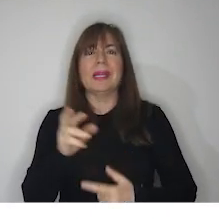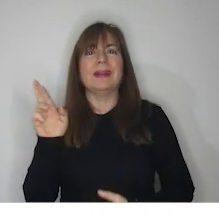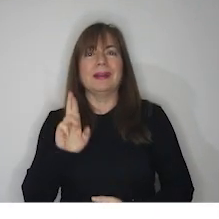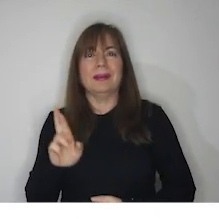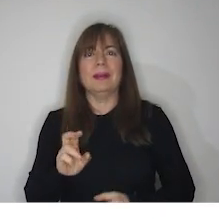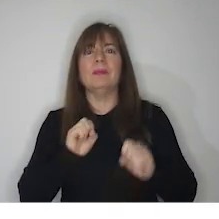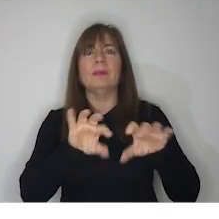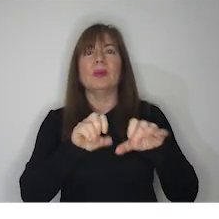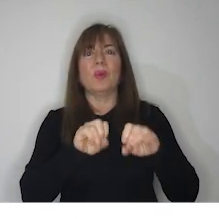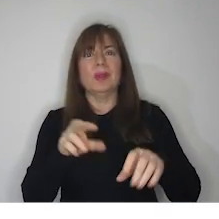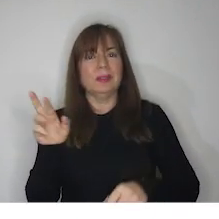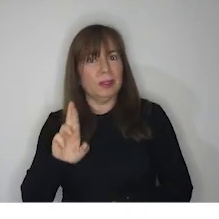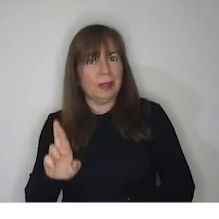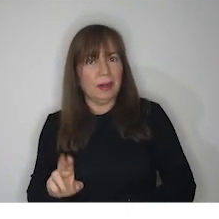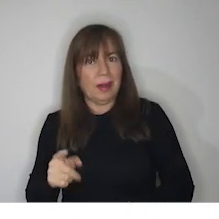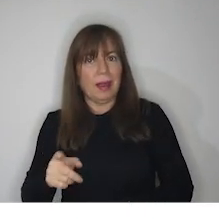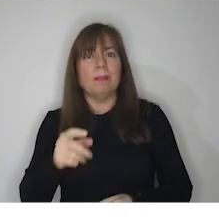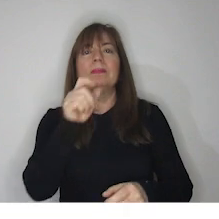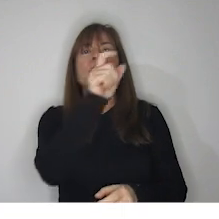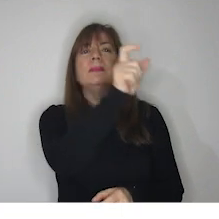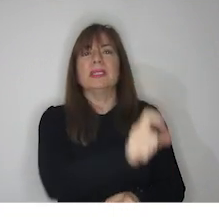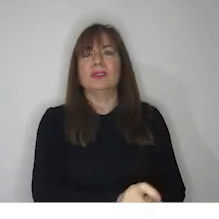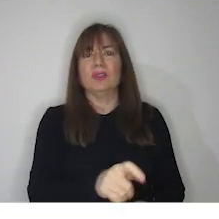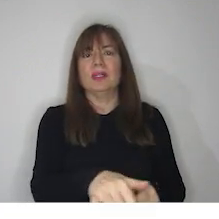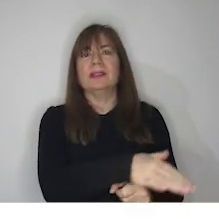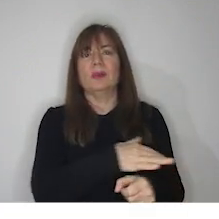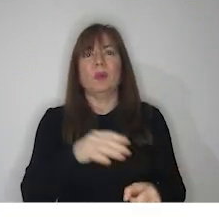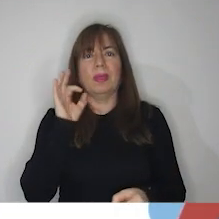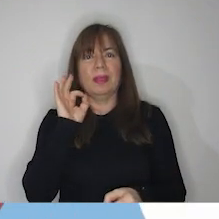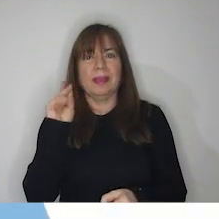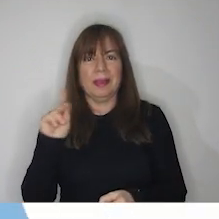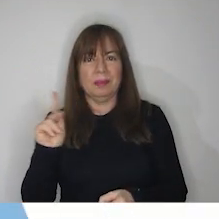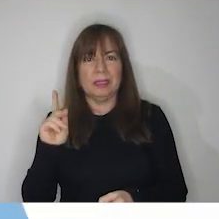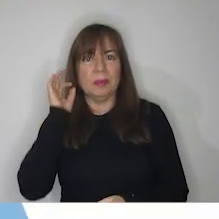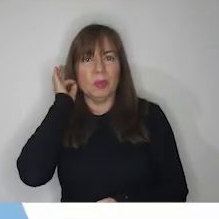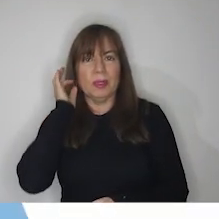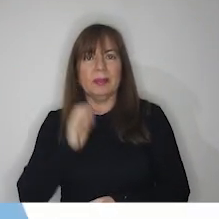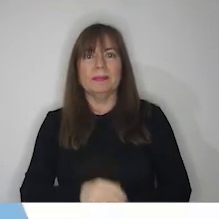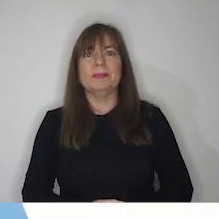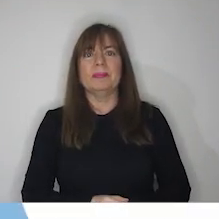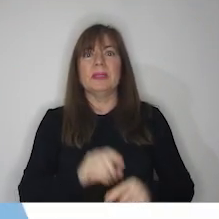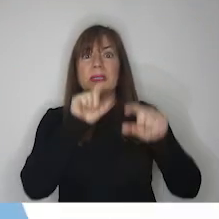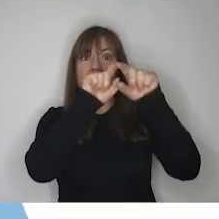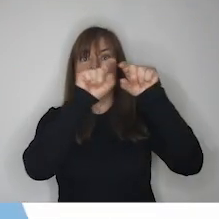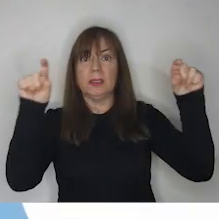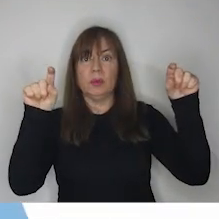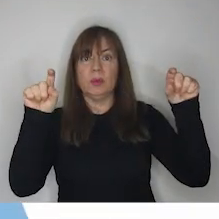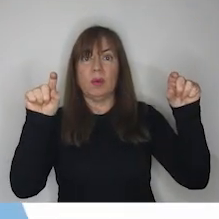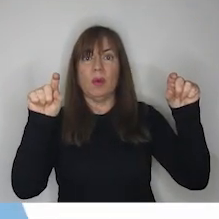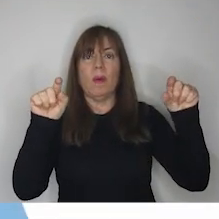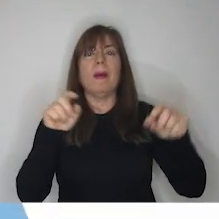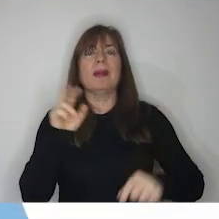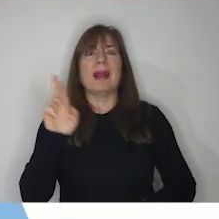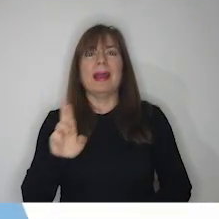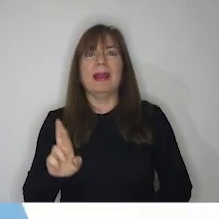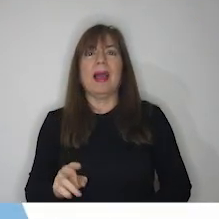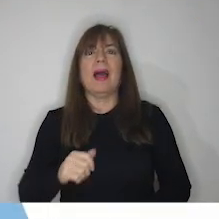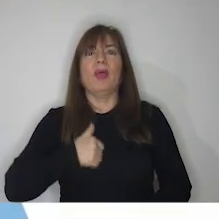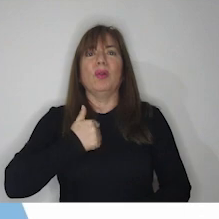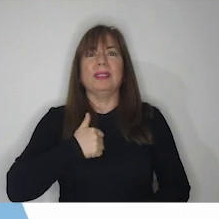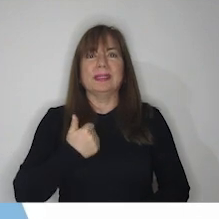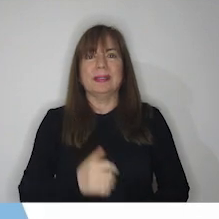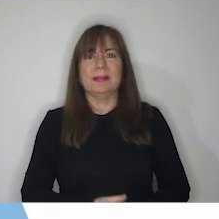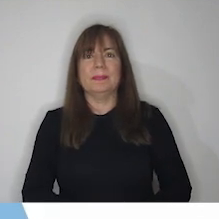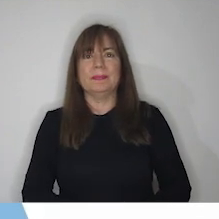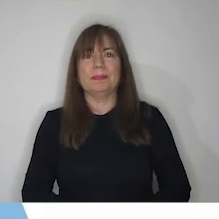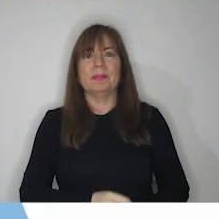Educación Menstrual para Mujeres con Discapacidad. Título, Guía 2, Menstruación en la Adolescencia.